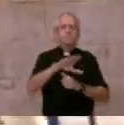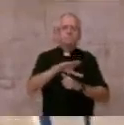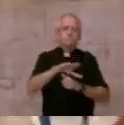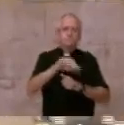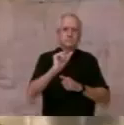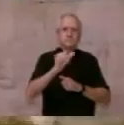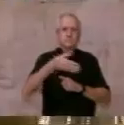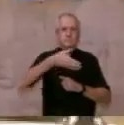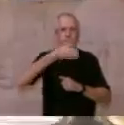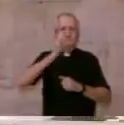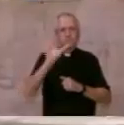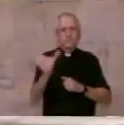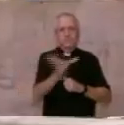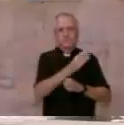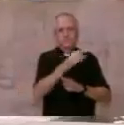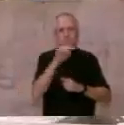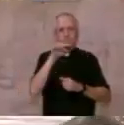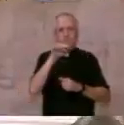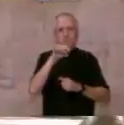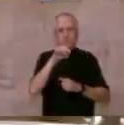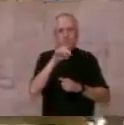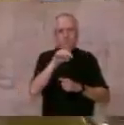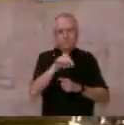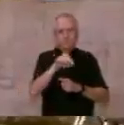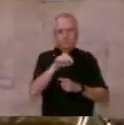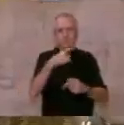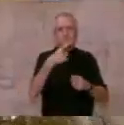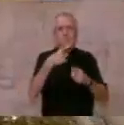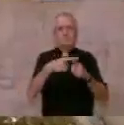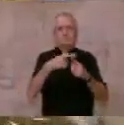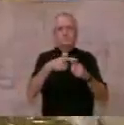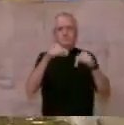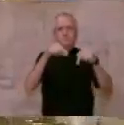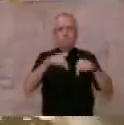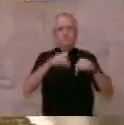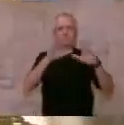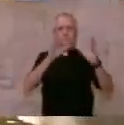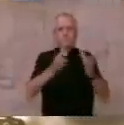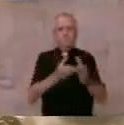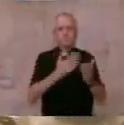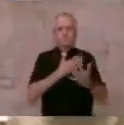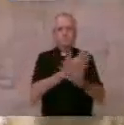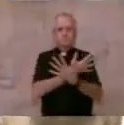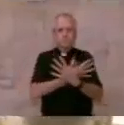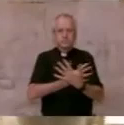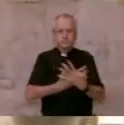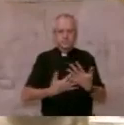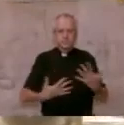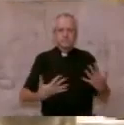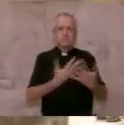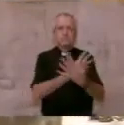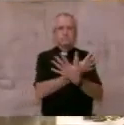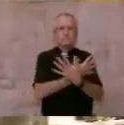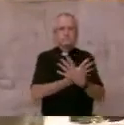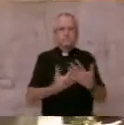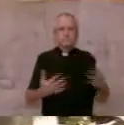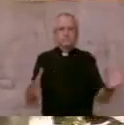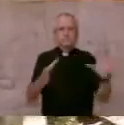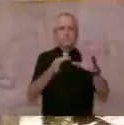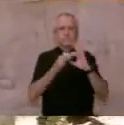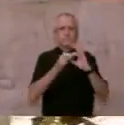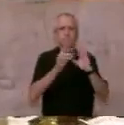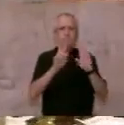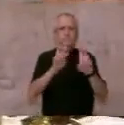diciendo: tomad y bebed todos de él, porque este es el cáliz de mi sangre, sangre de la alianza nueva y eterna, que